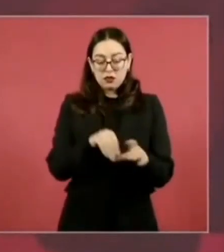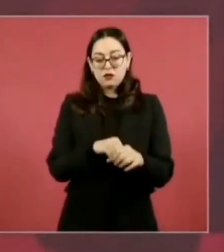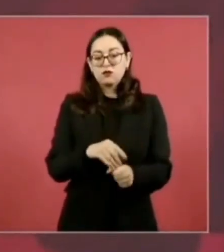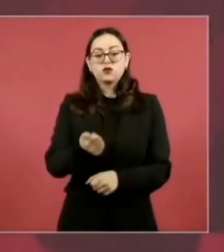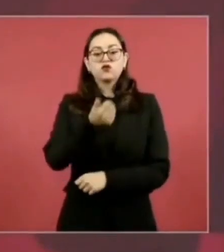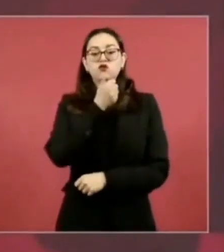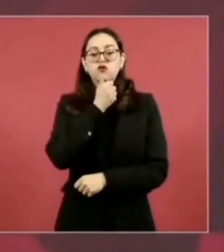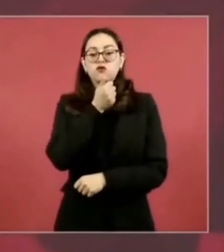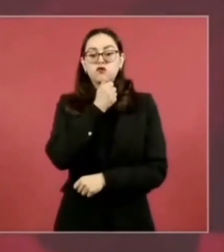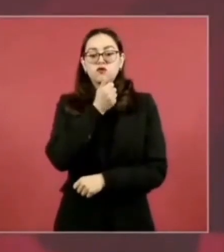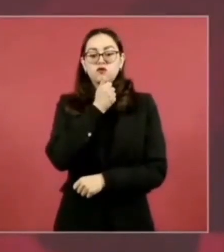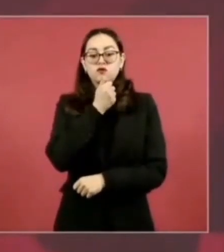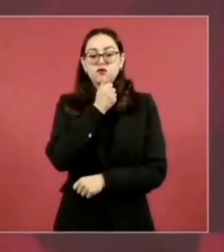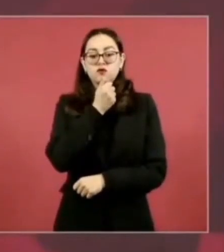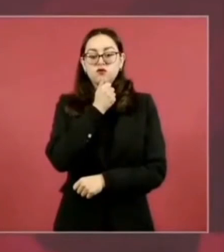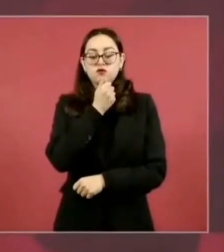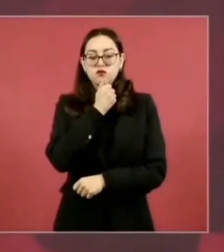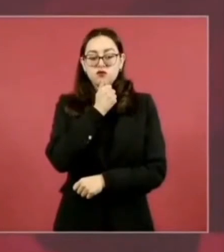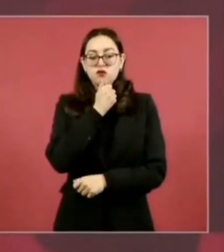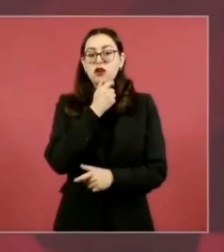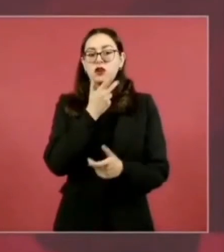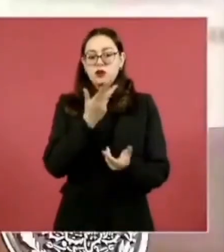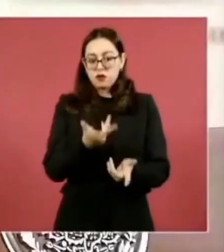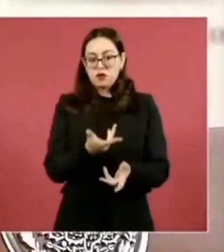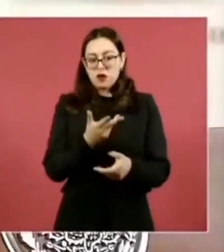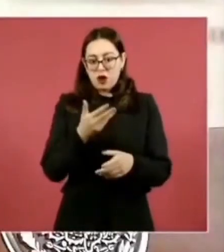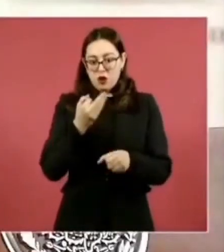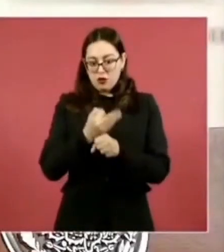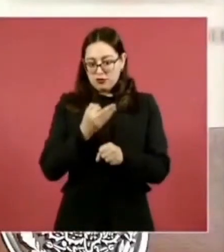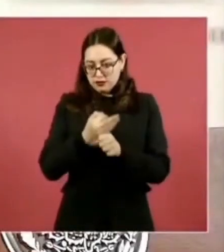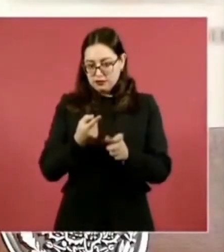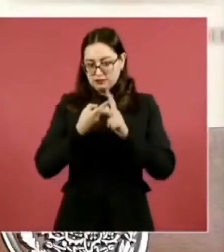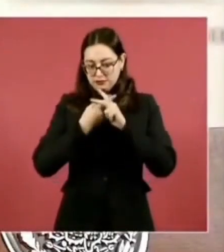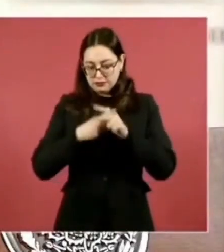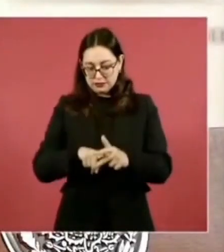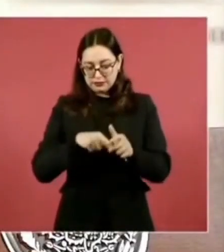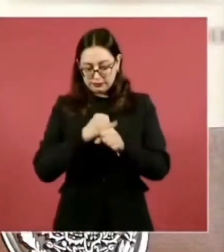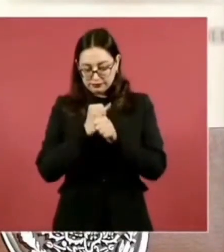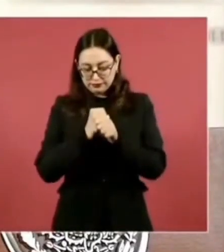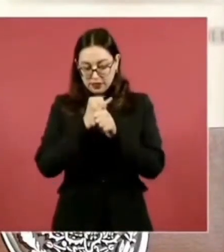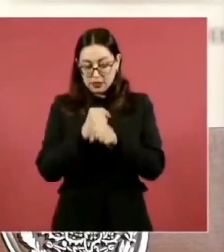investigando. Pasaron a algún lugar,